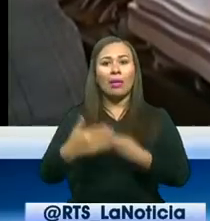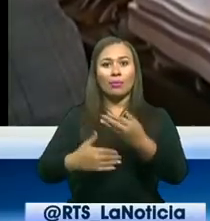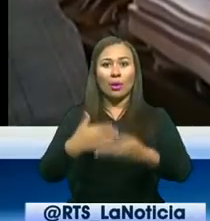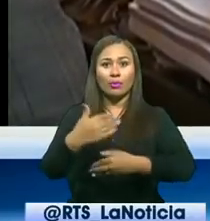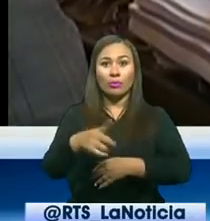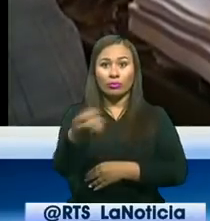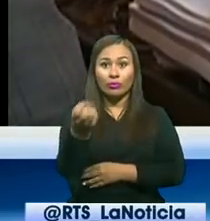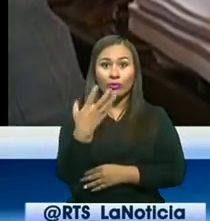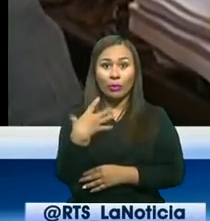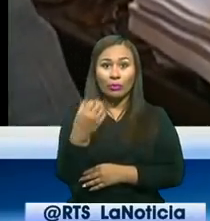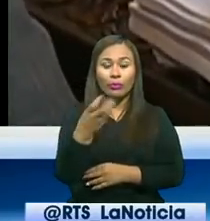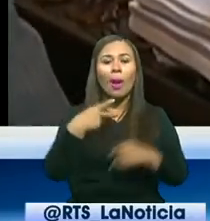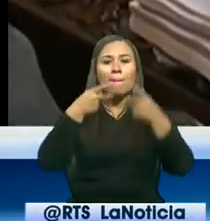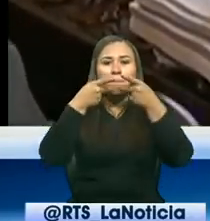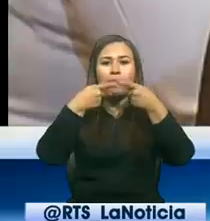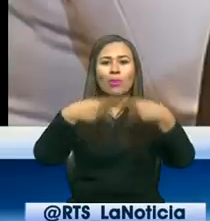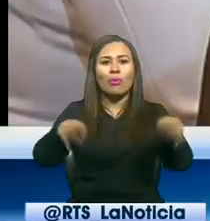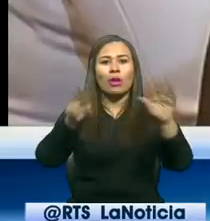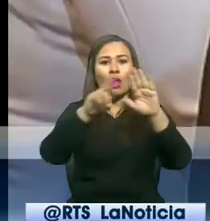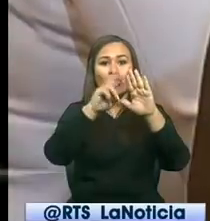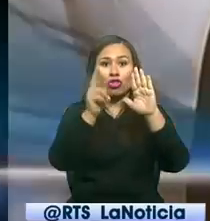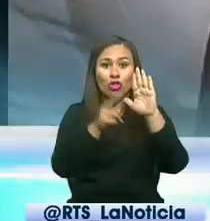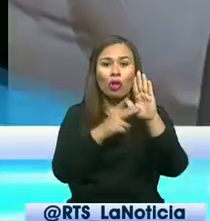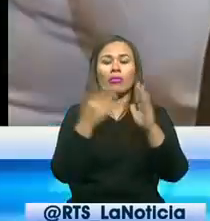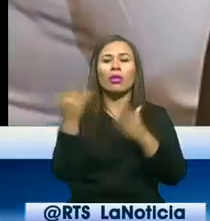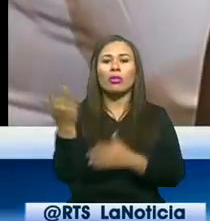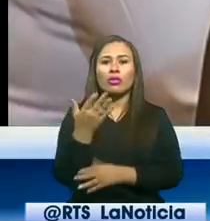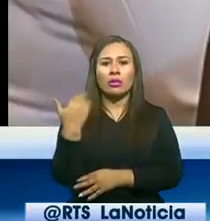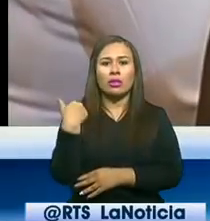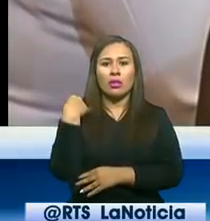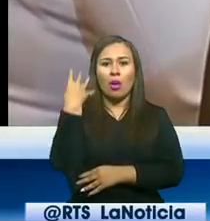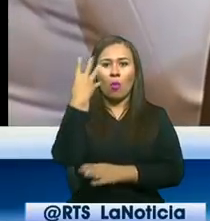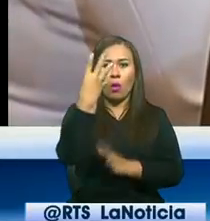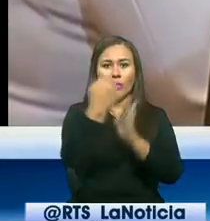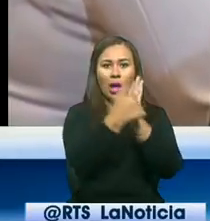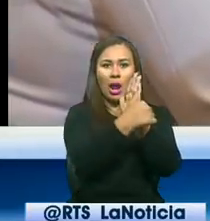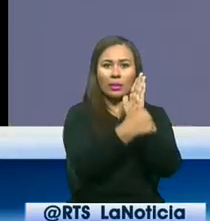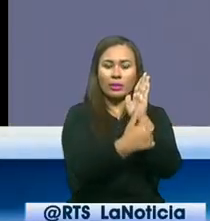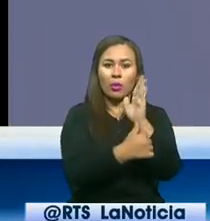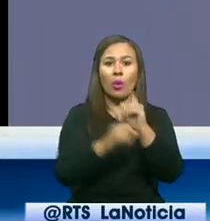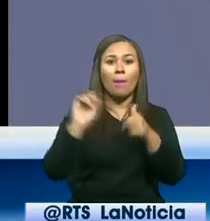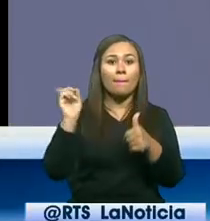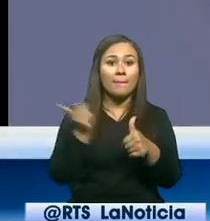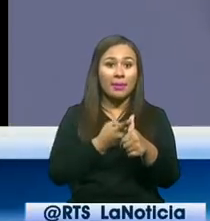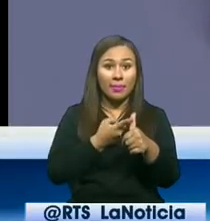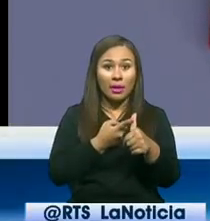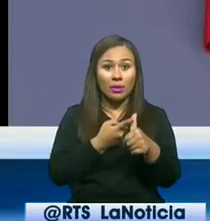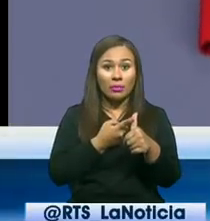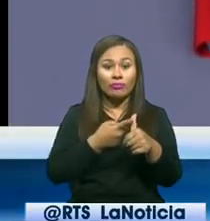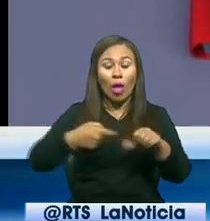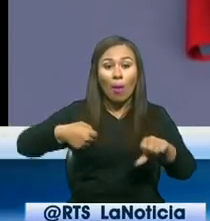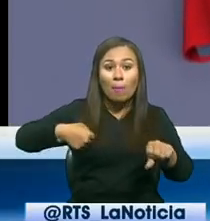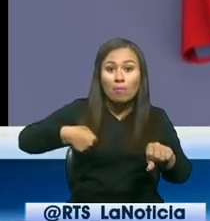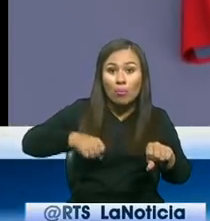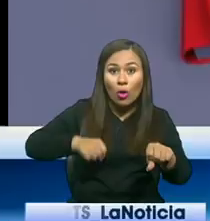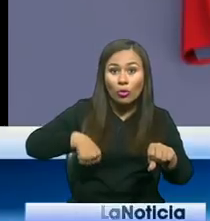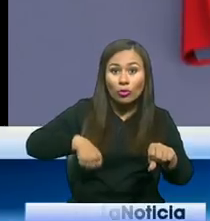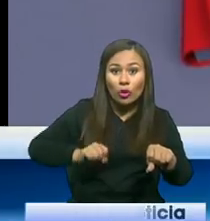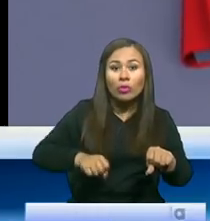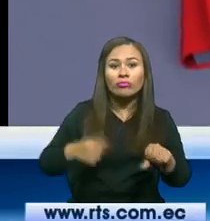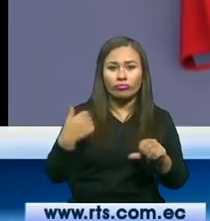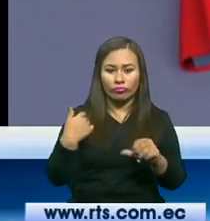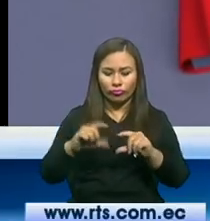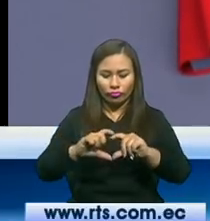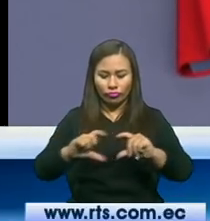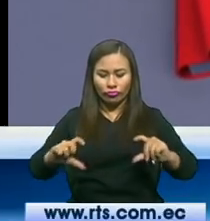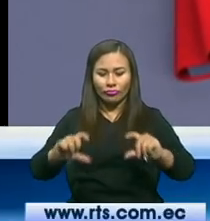será publicada en la Gaceta Oficial y consta de 4 artículos. El primero indica que las motocicletas deberán tener placas en la